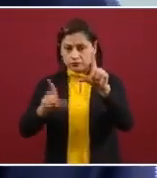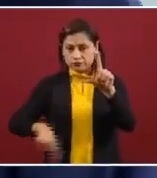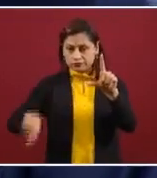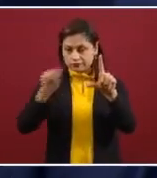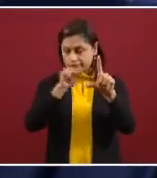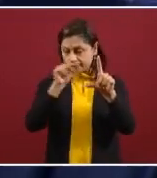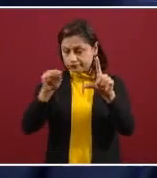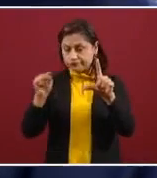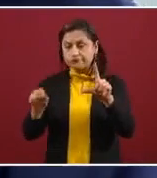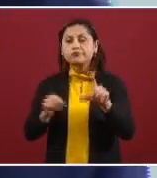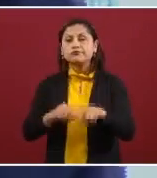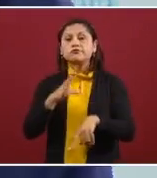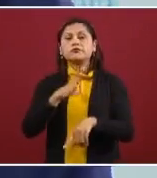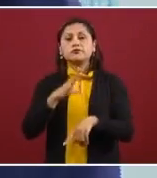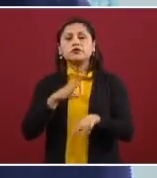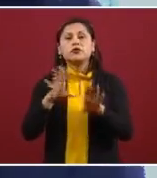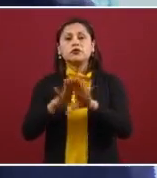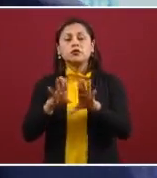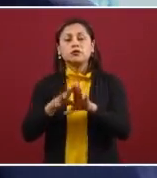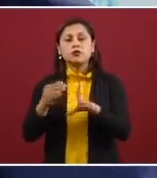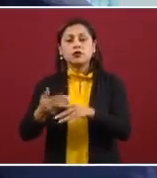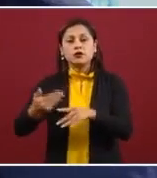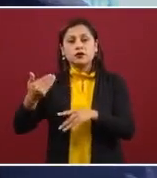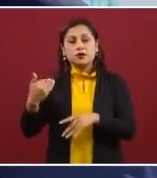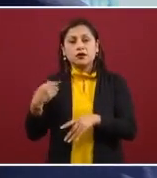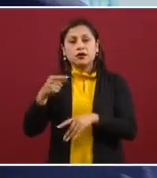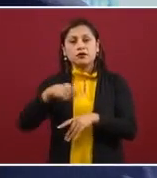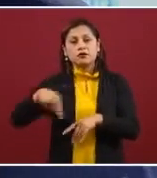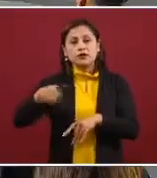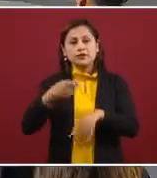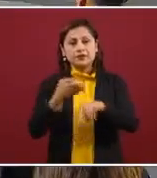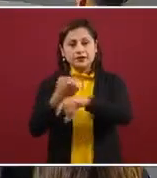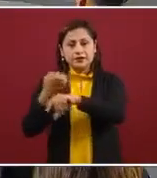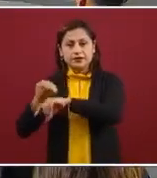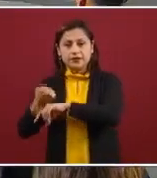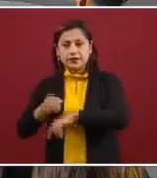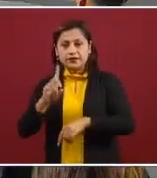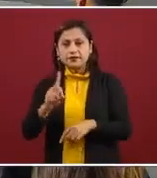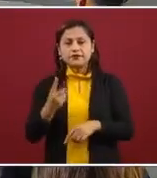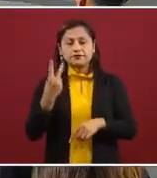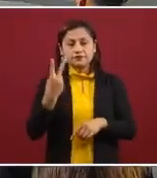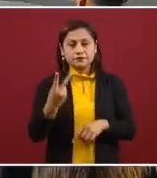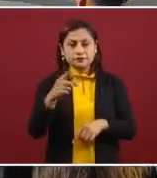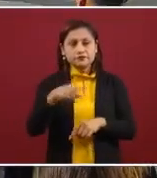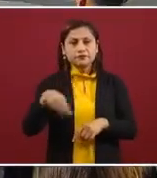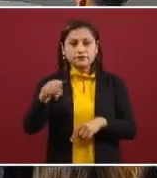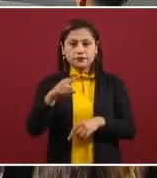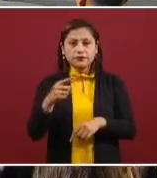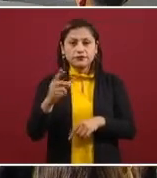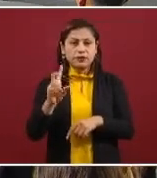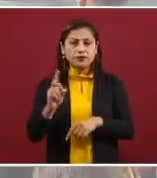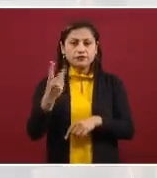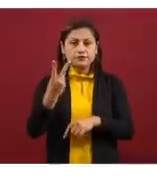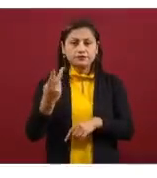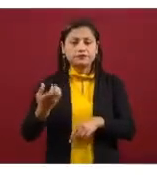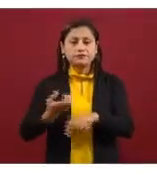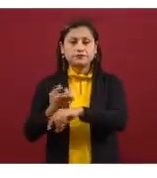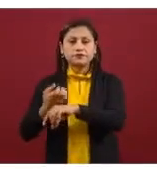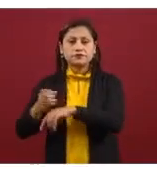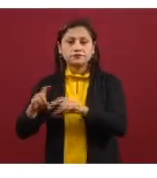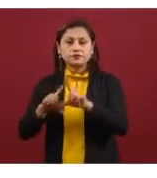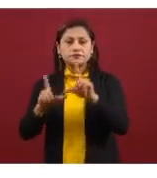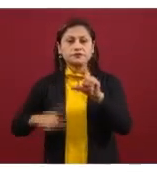Se trabajará coordinadamente con las 32 entidades federativas en la distribución de medicamentos y material de